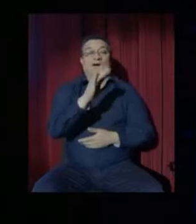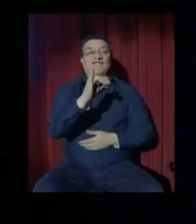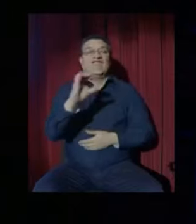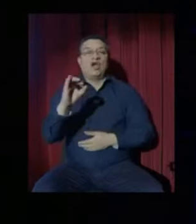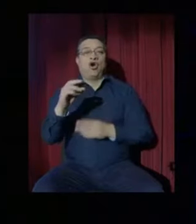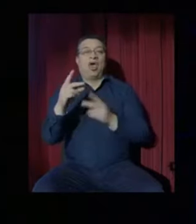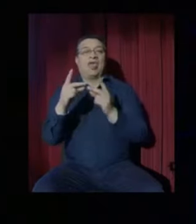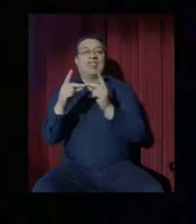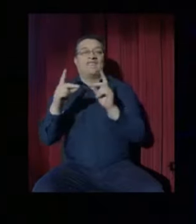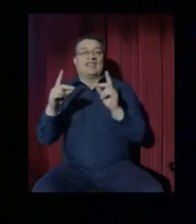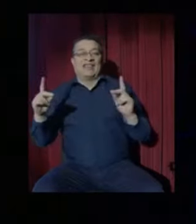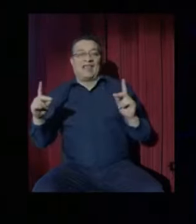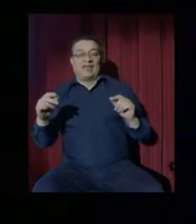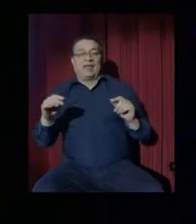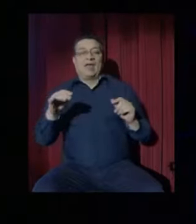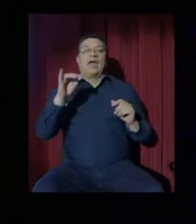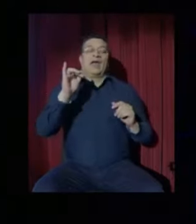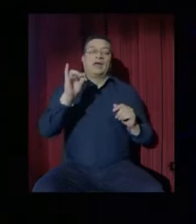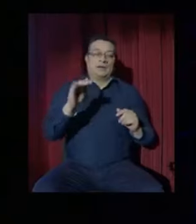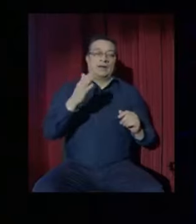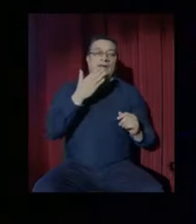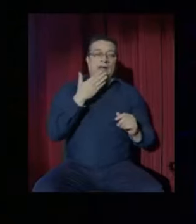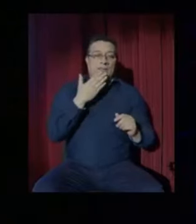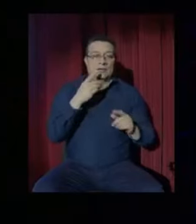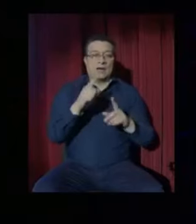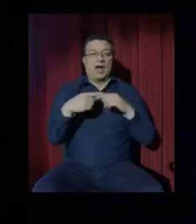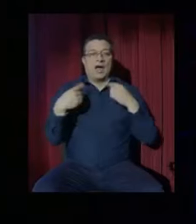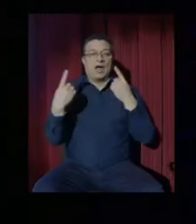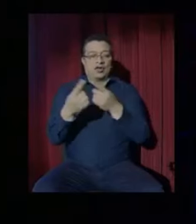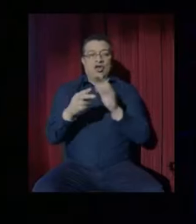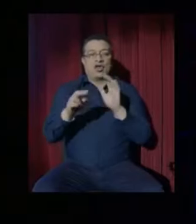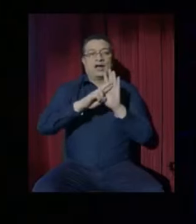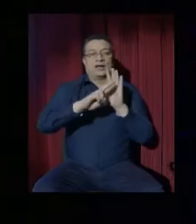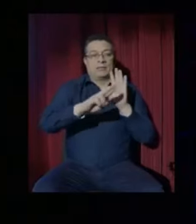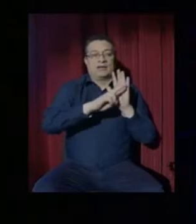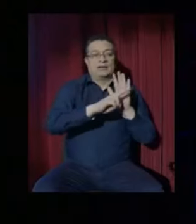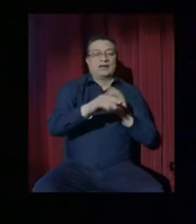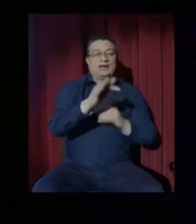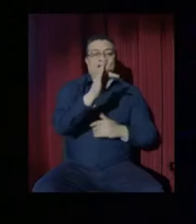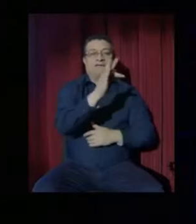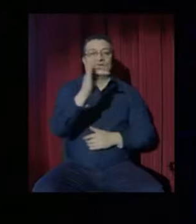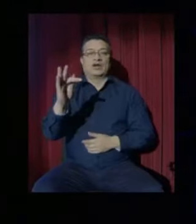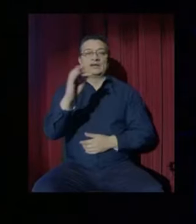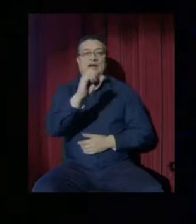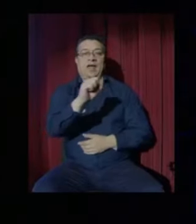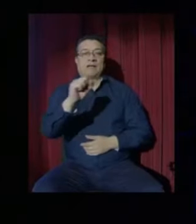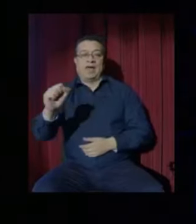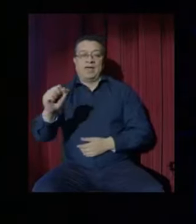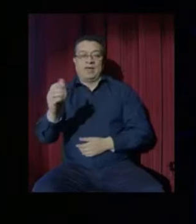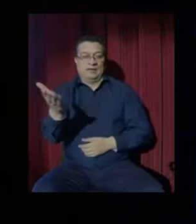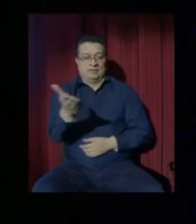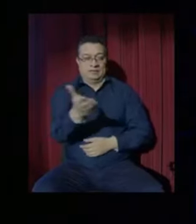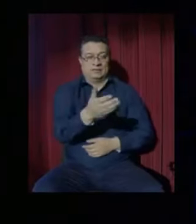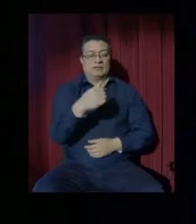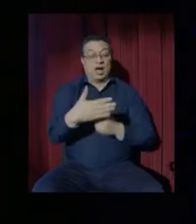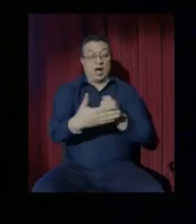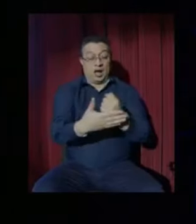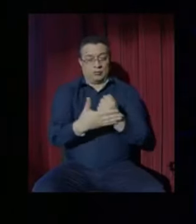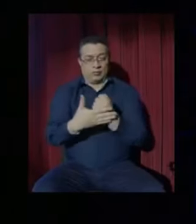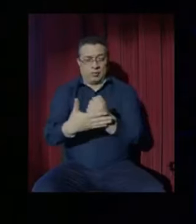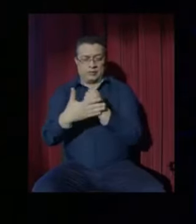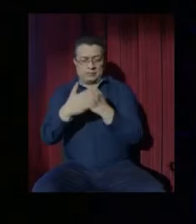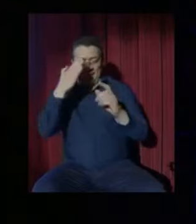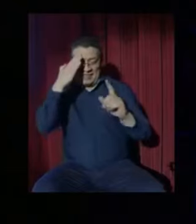eh También a todos los representantes de la fuerza de orden público eh colaboradores